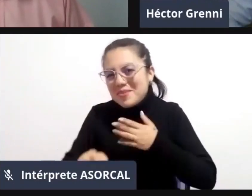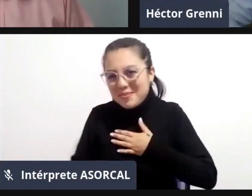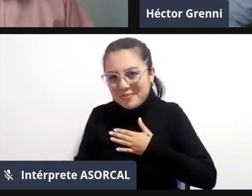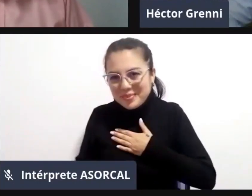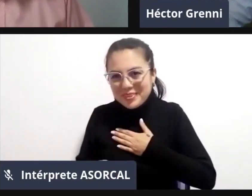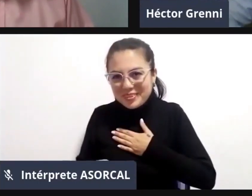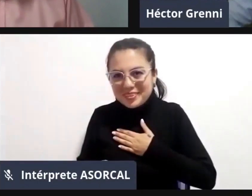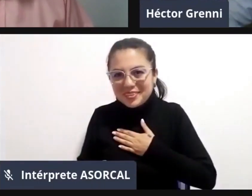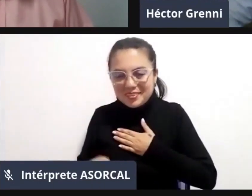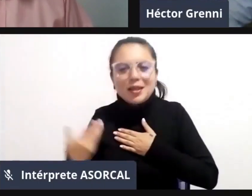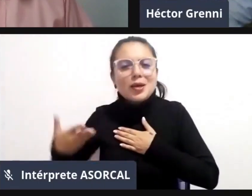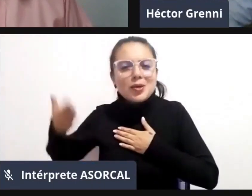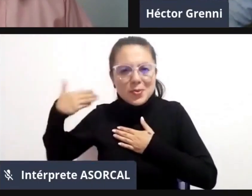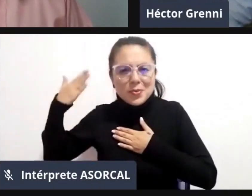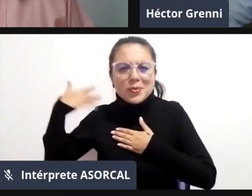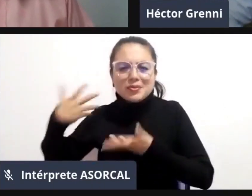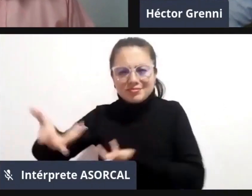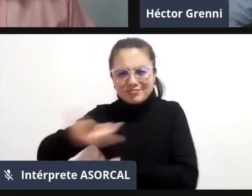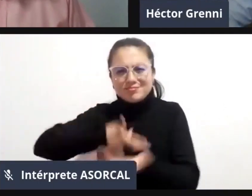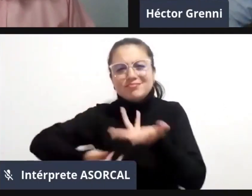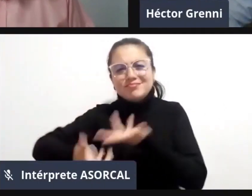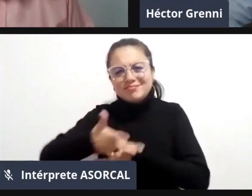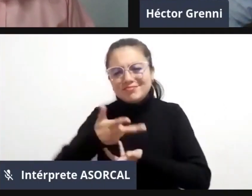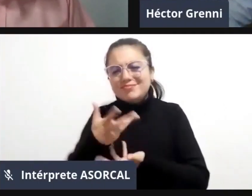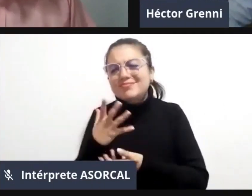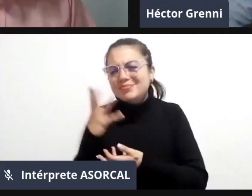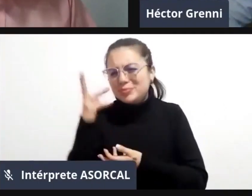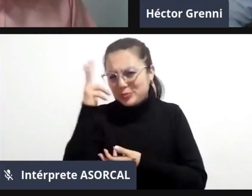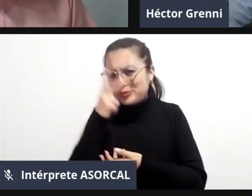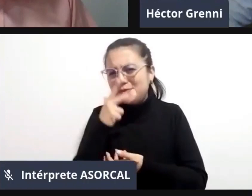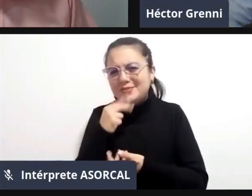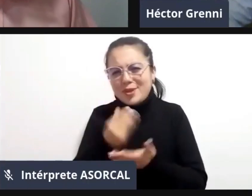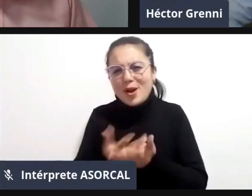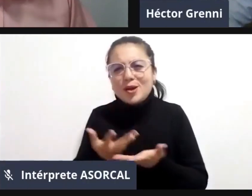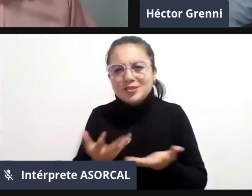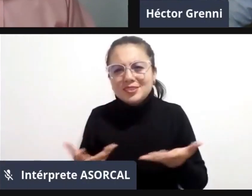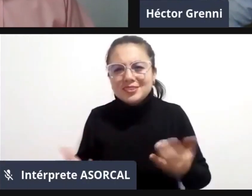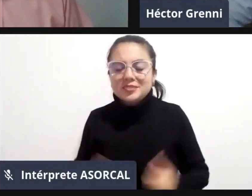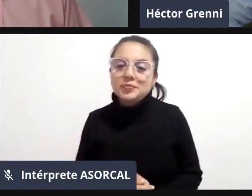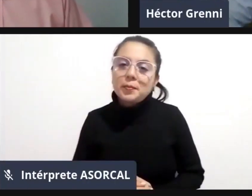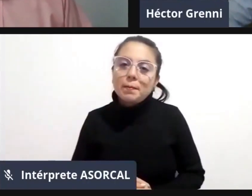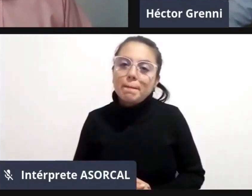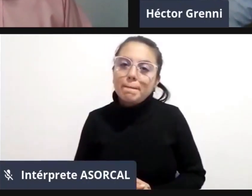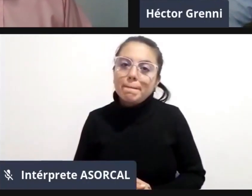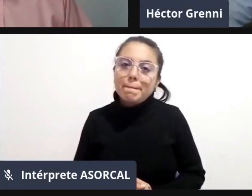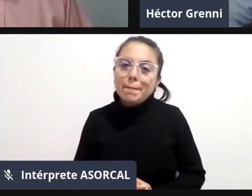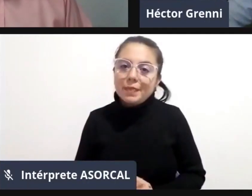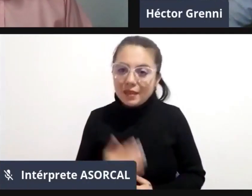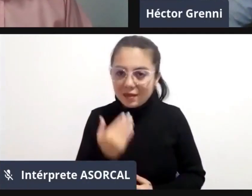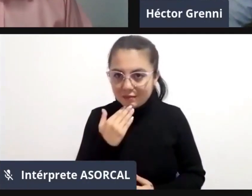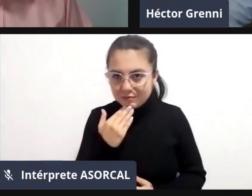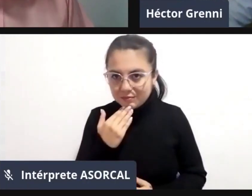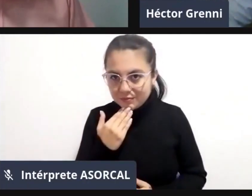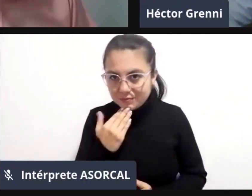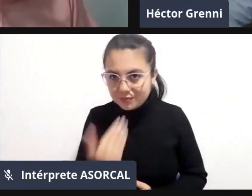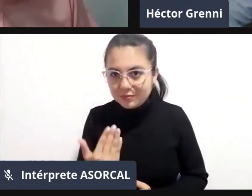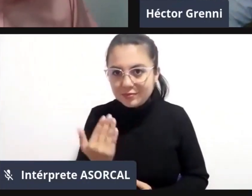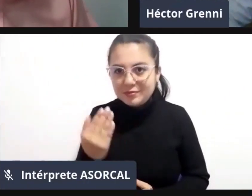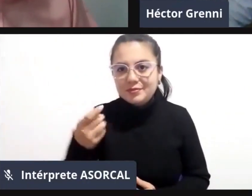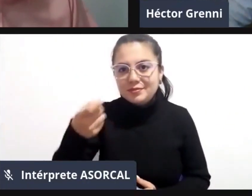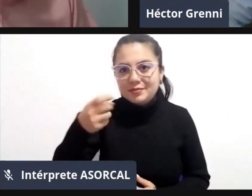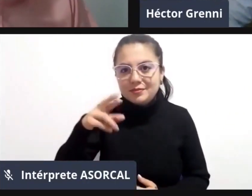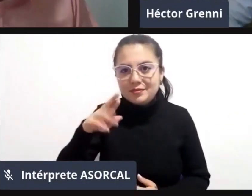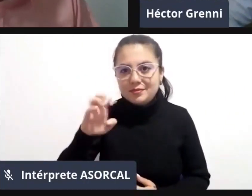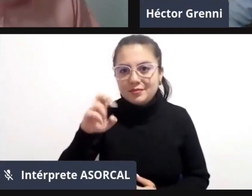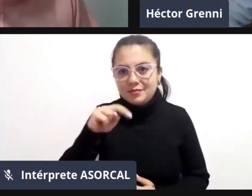compartimos cosas muy, muy bonitas. Muchísimas gracias, Héctor Greni, por haber aceptado